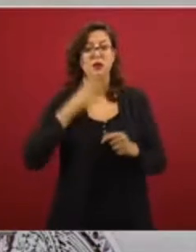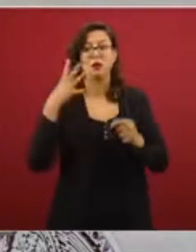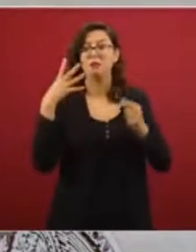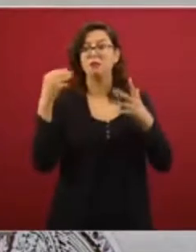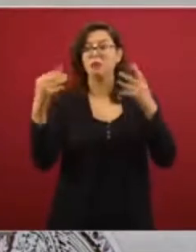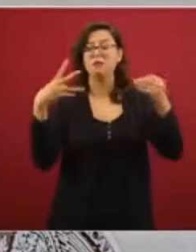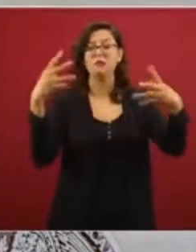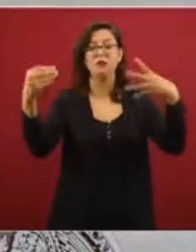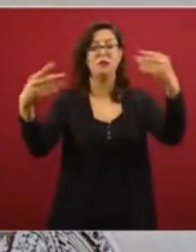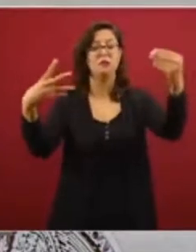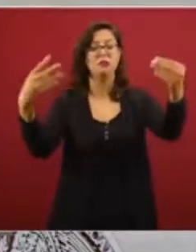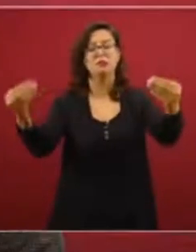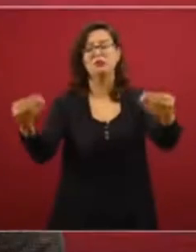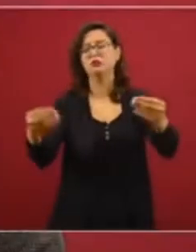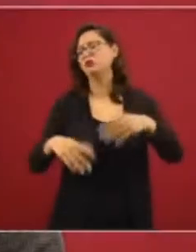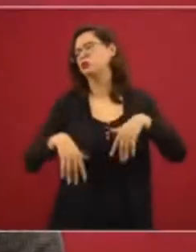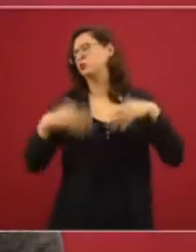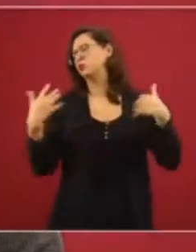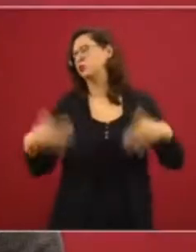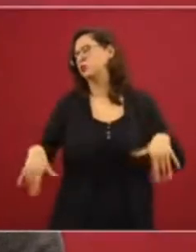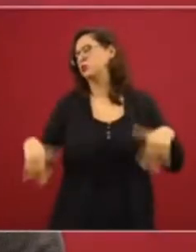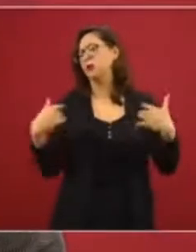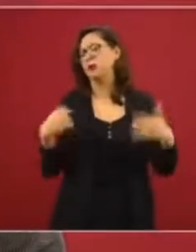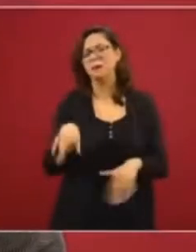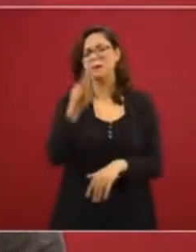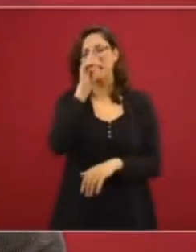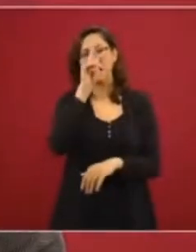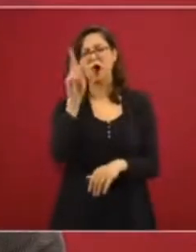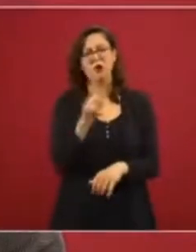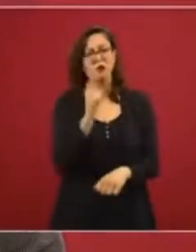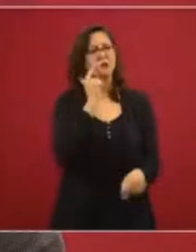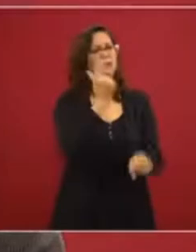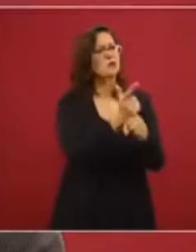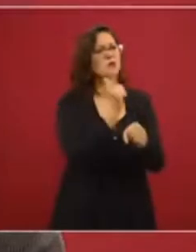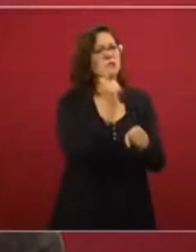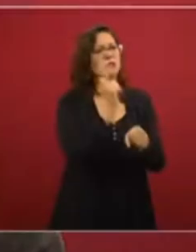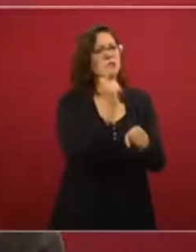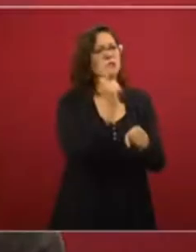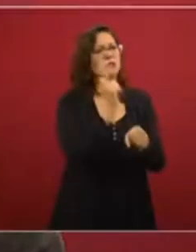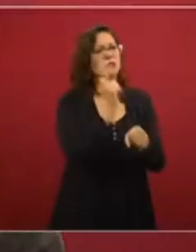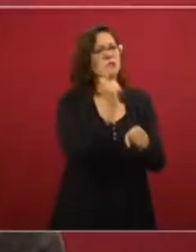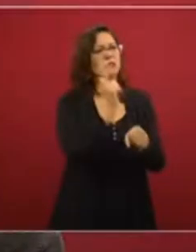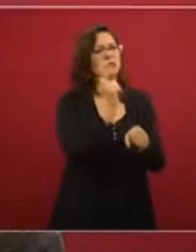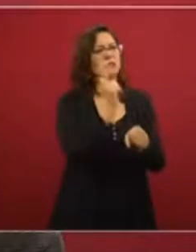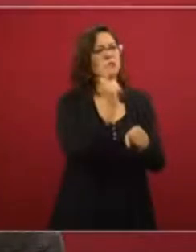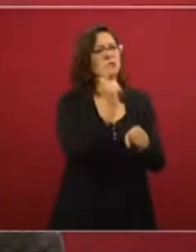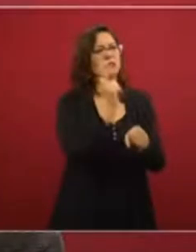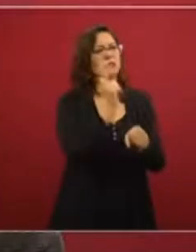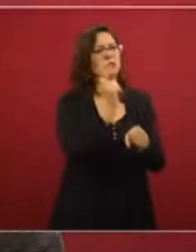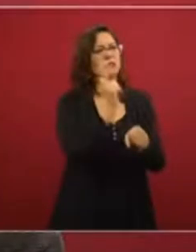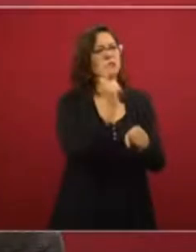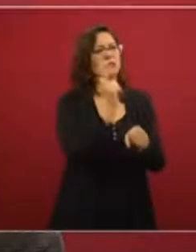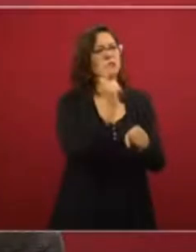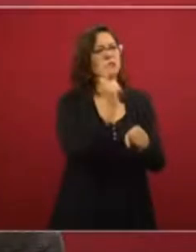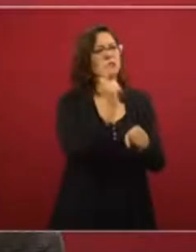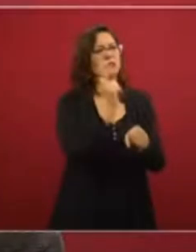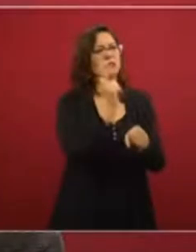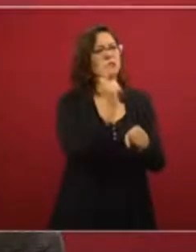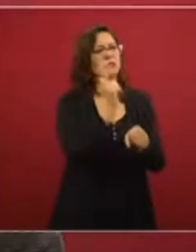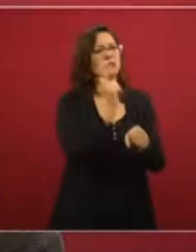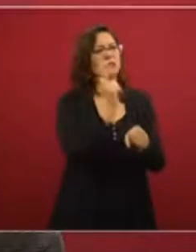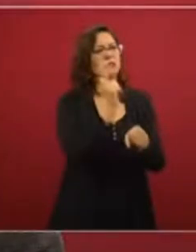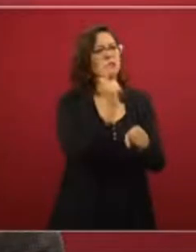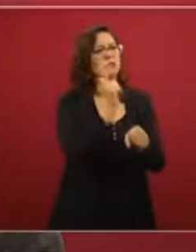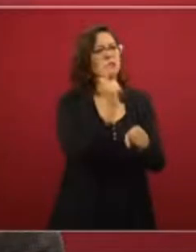Bien, ¿cómo enfrentamos estos y otros restos? So how can we confront these